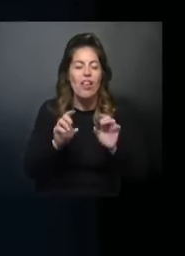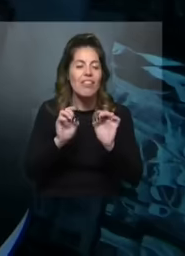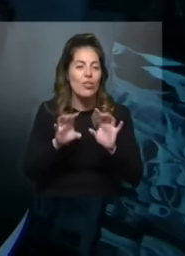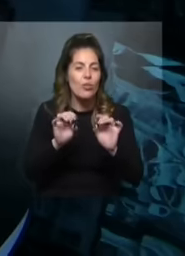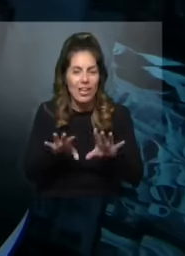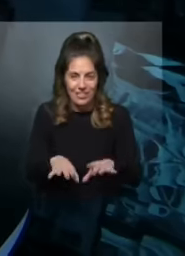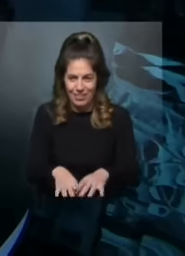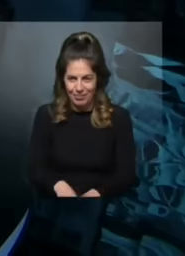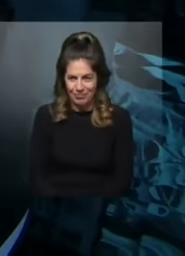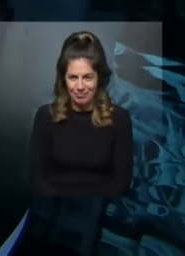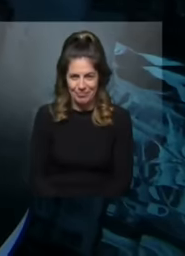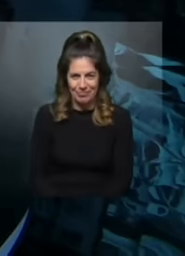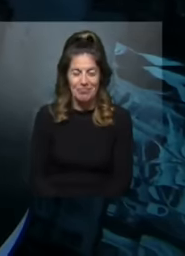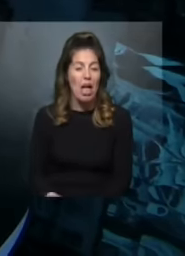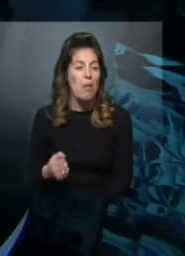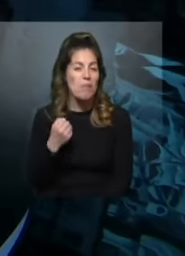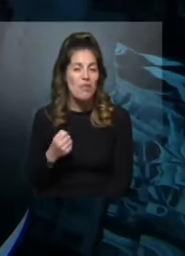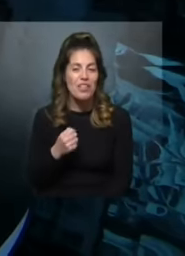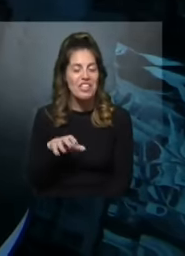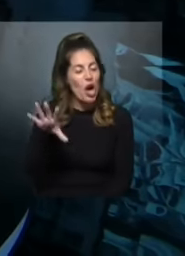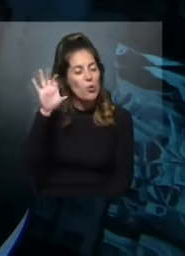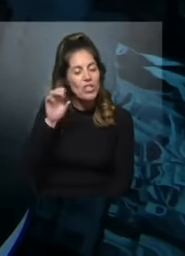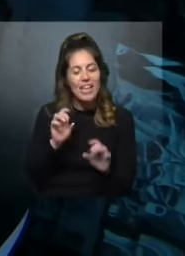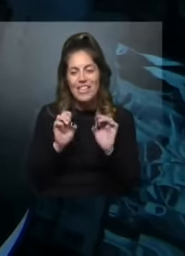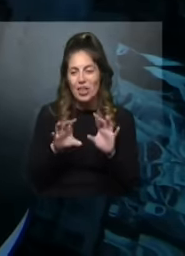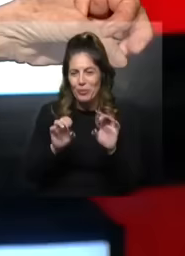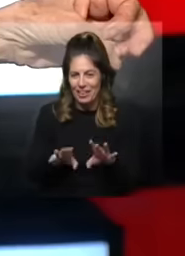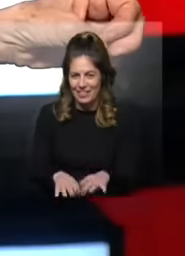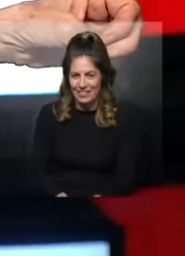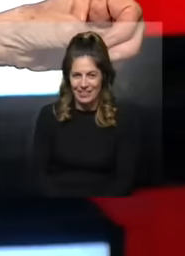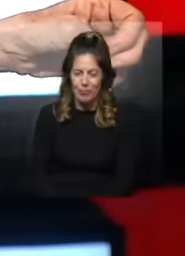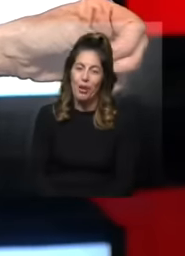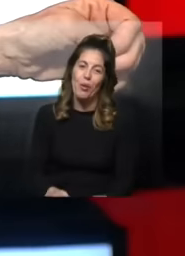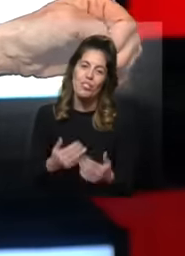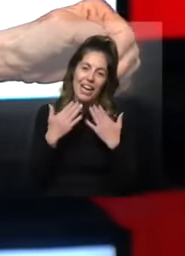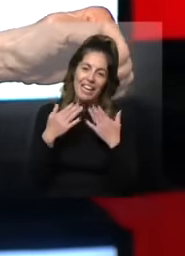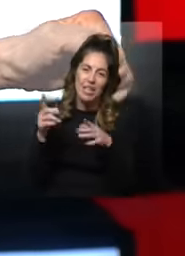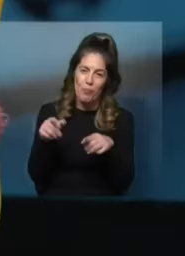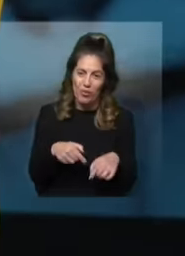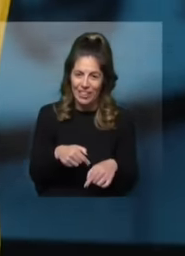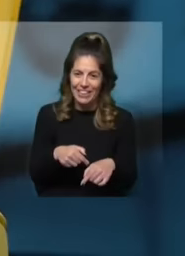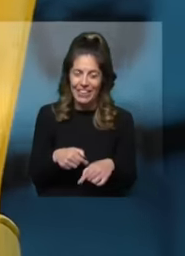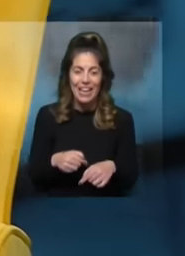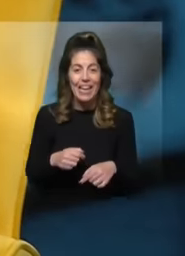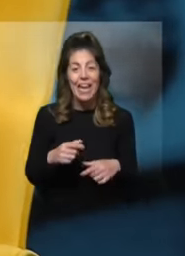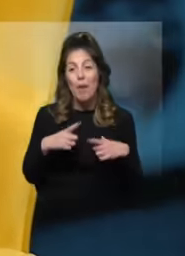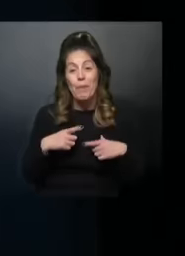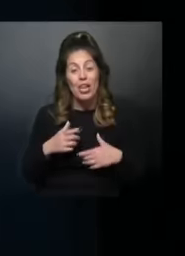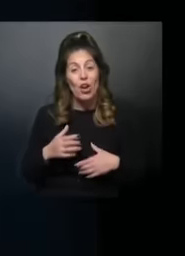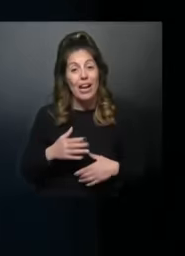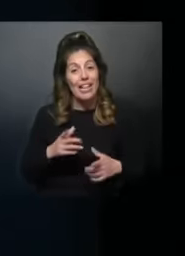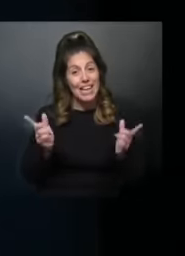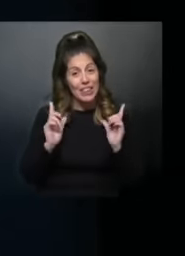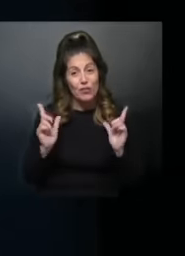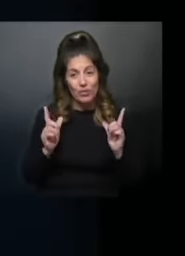Naturaleza. Preferiría escuchar La Naturaleza. Mucho que hayan venido. Espero que hayan pasado bien. Fue un gusto. Y bueno, ya